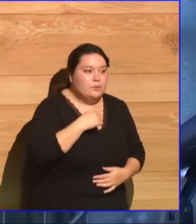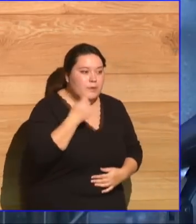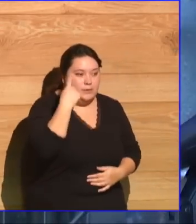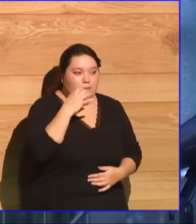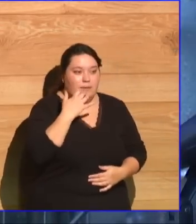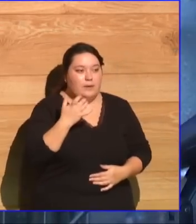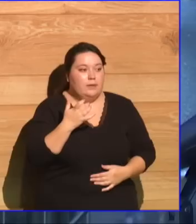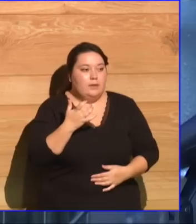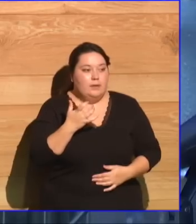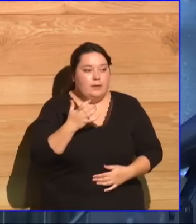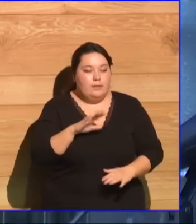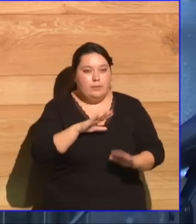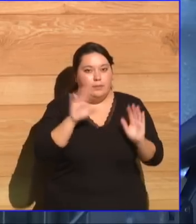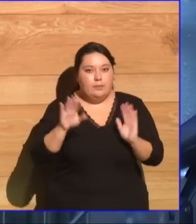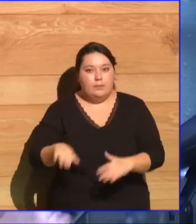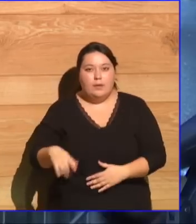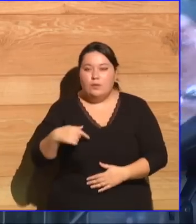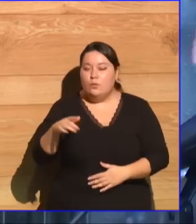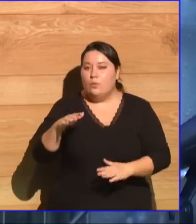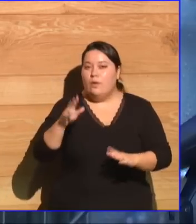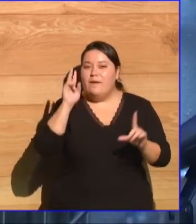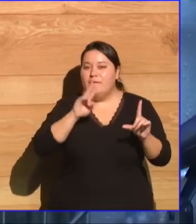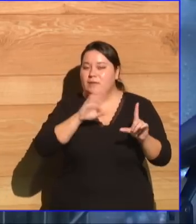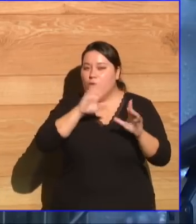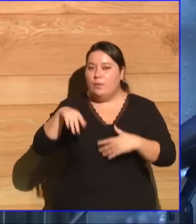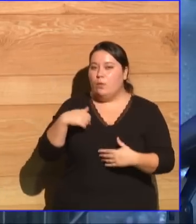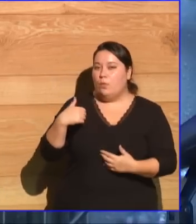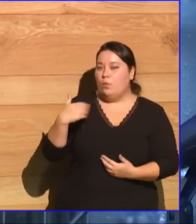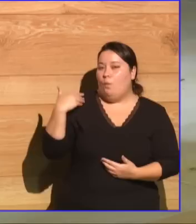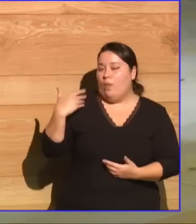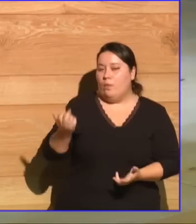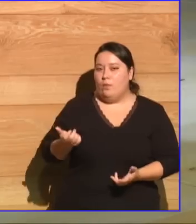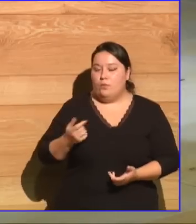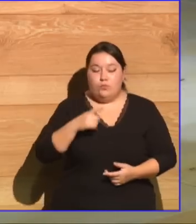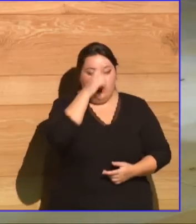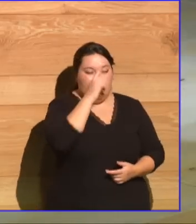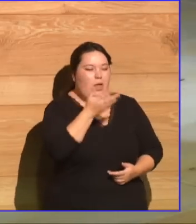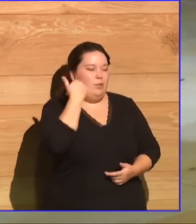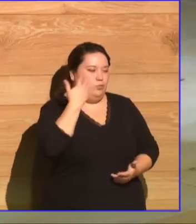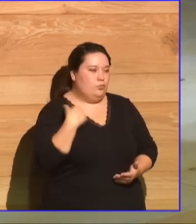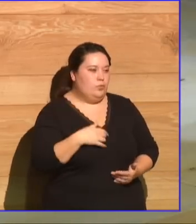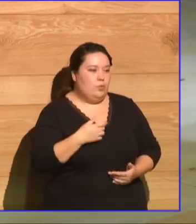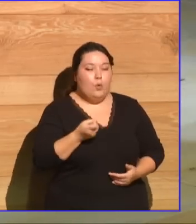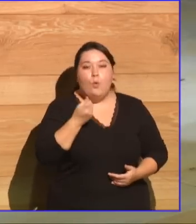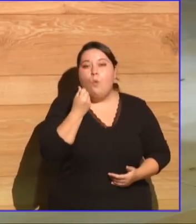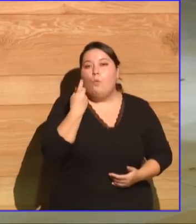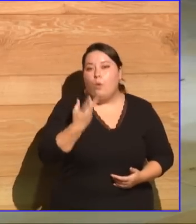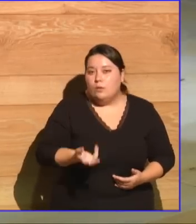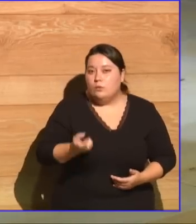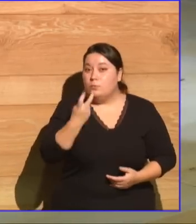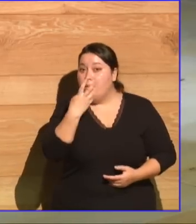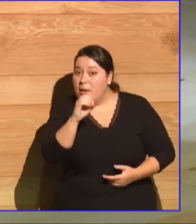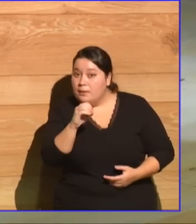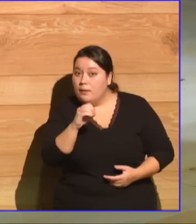Rodrigo Cortés, cuándo fue la última vez que la viste, porque esto sí es importante. No lo sé, hace años. ¿Cuántos años?